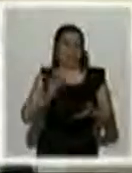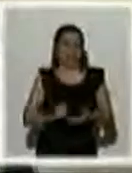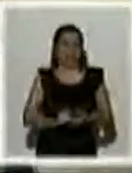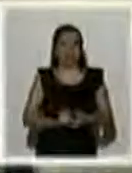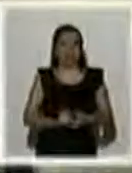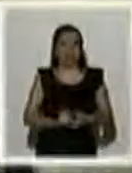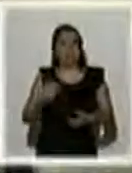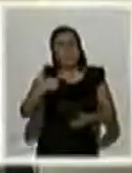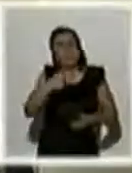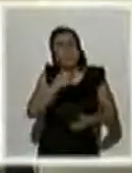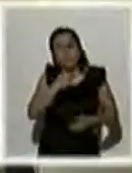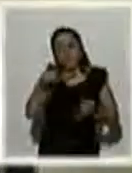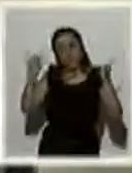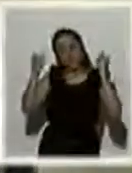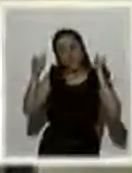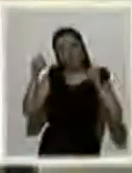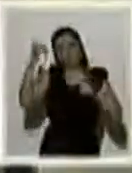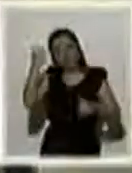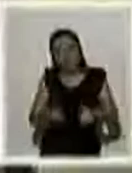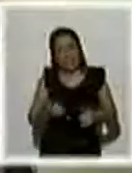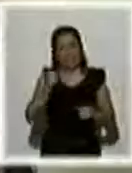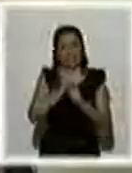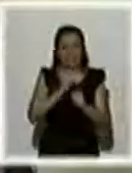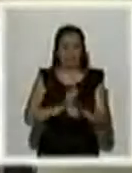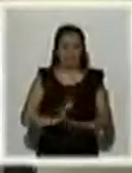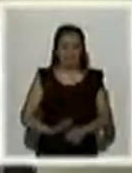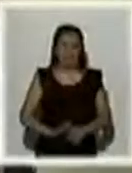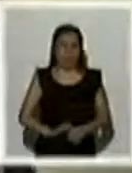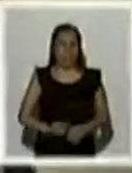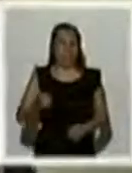que tengan una idea, hacen falta